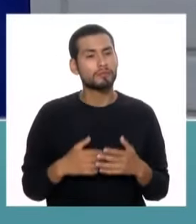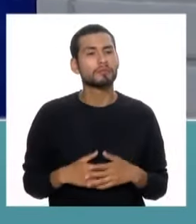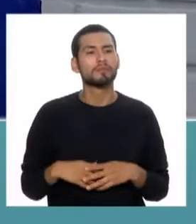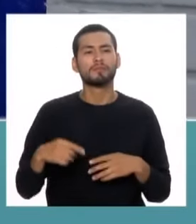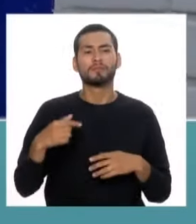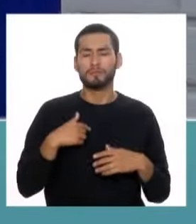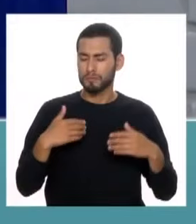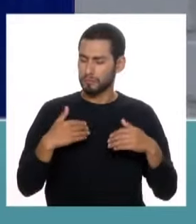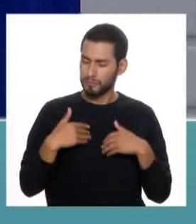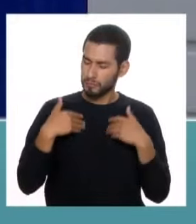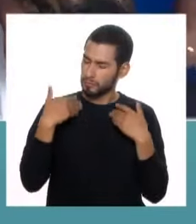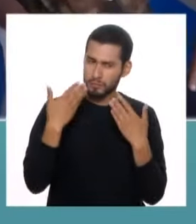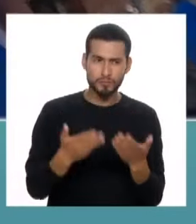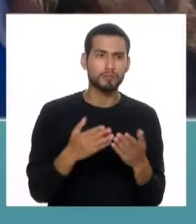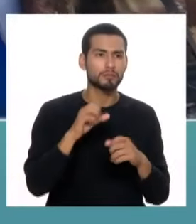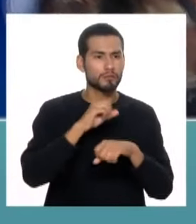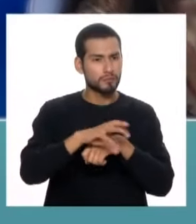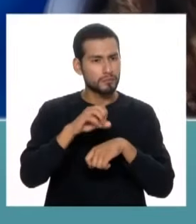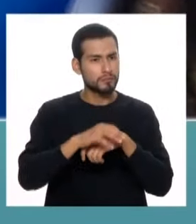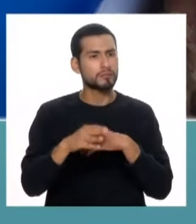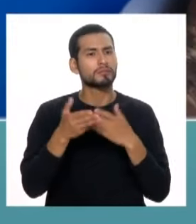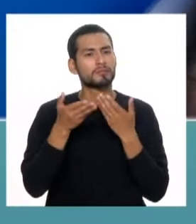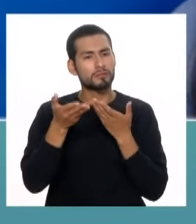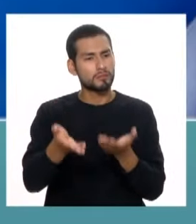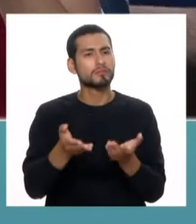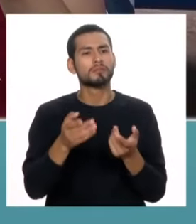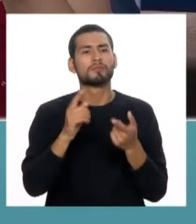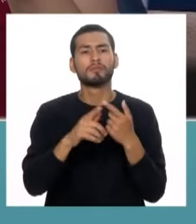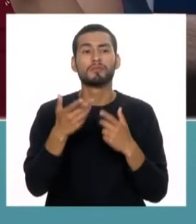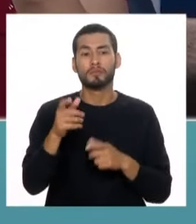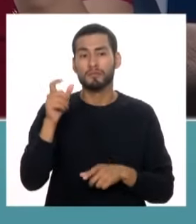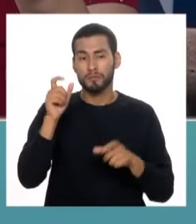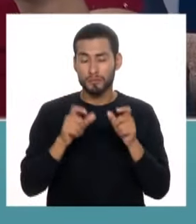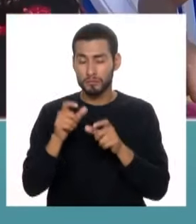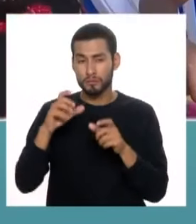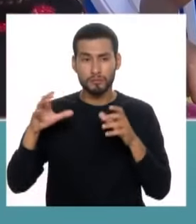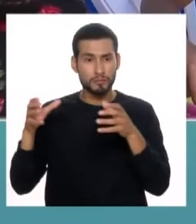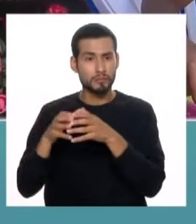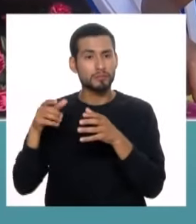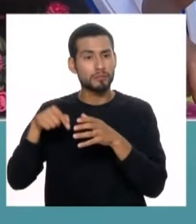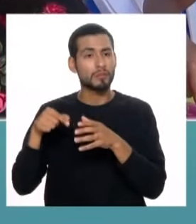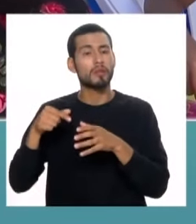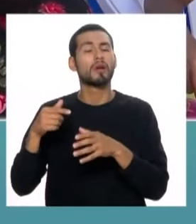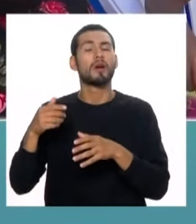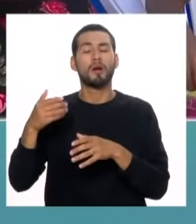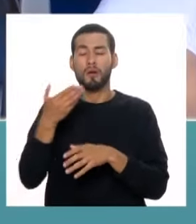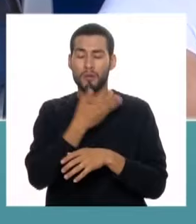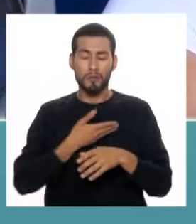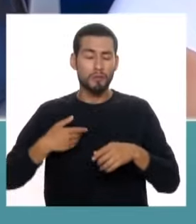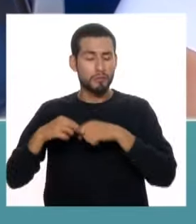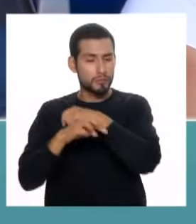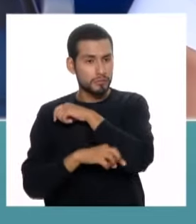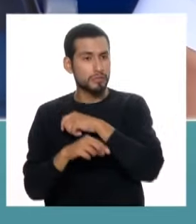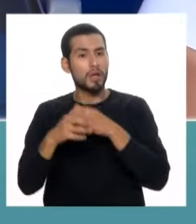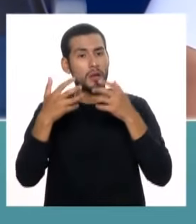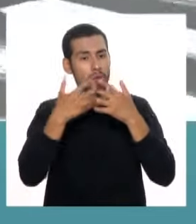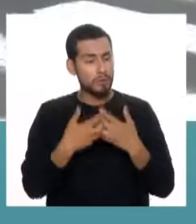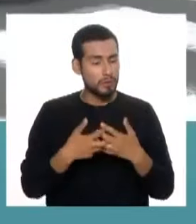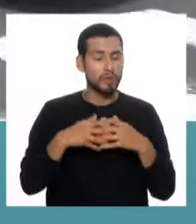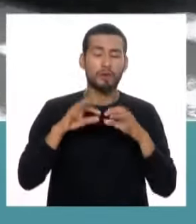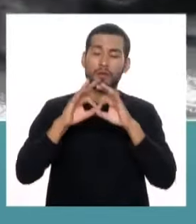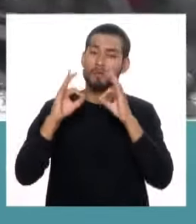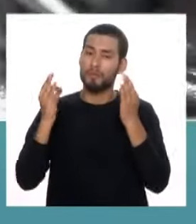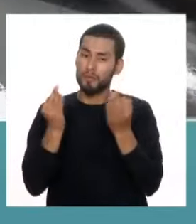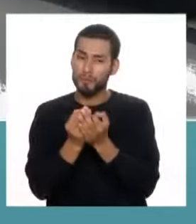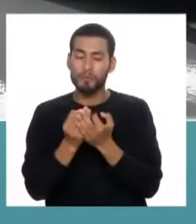estamos prestos a poder orientar, asesorar tanto a las entidades públicas como a las empresas, a las